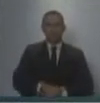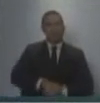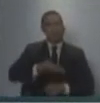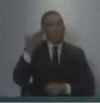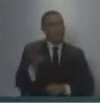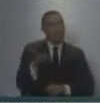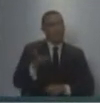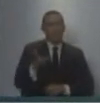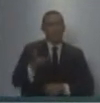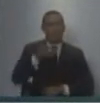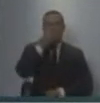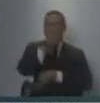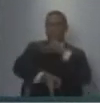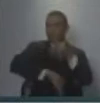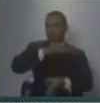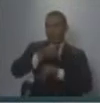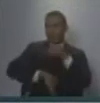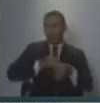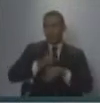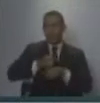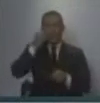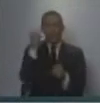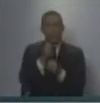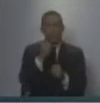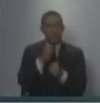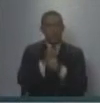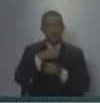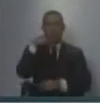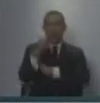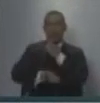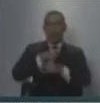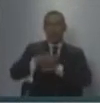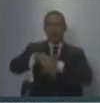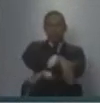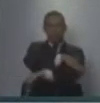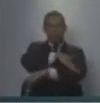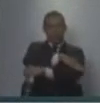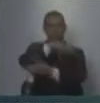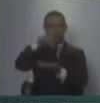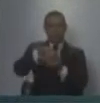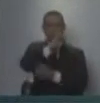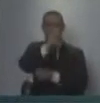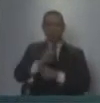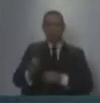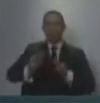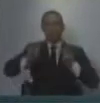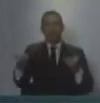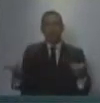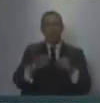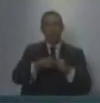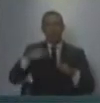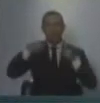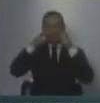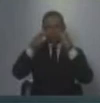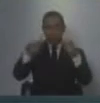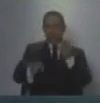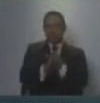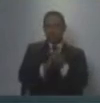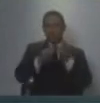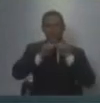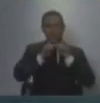destacar que dentro de las acciones emprendidas desde el gobierno del Zulia, en materia de seguridad, se mantiene la